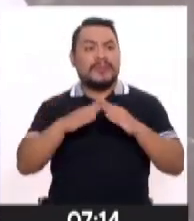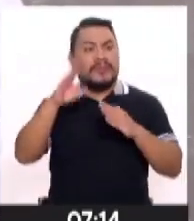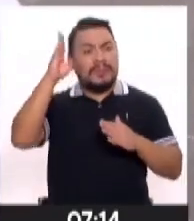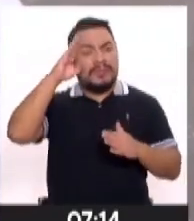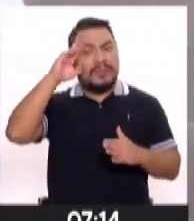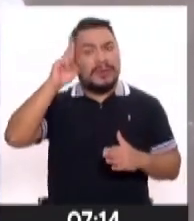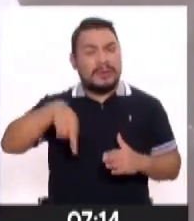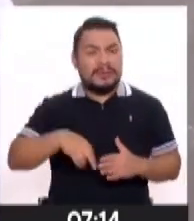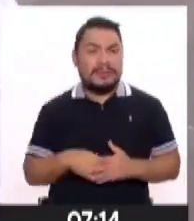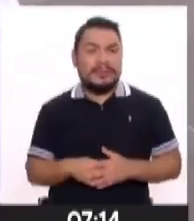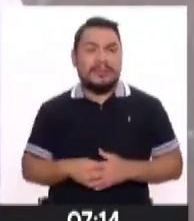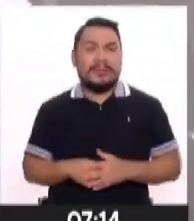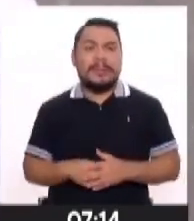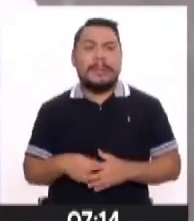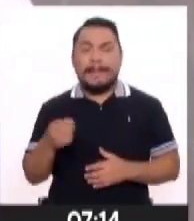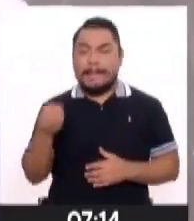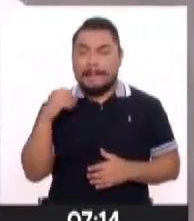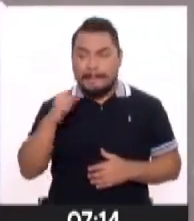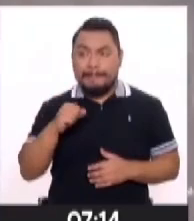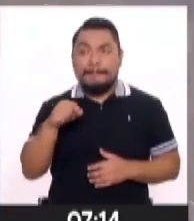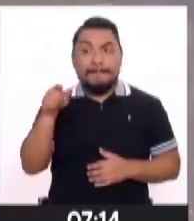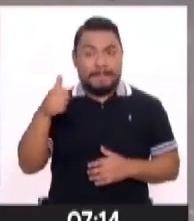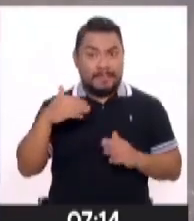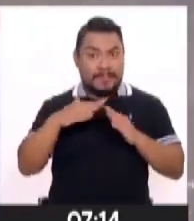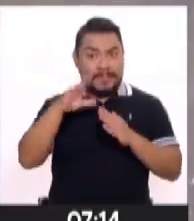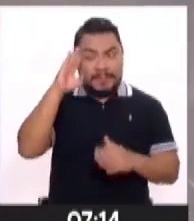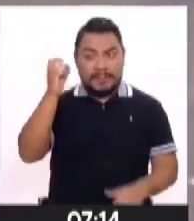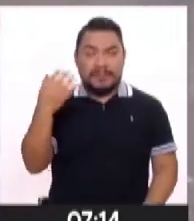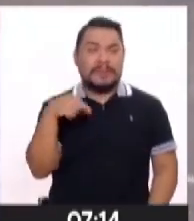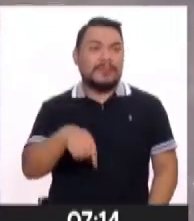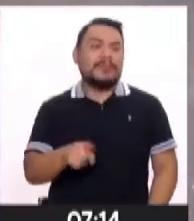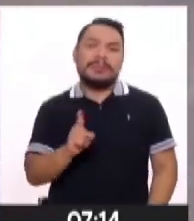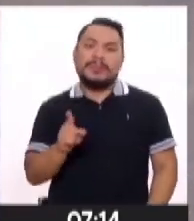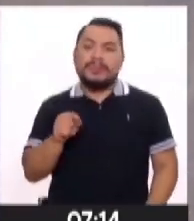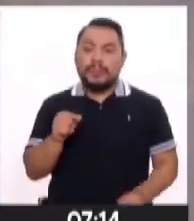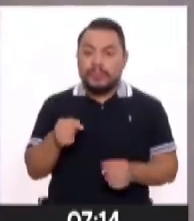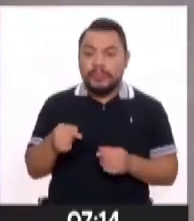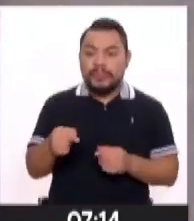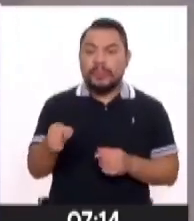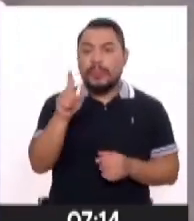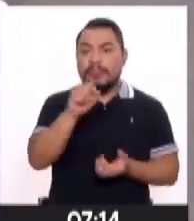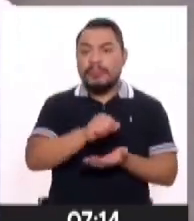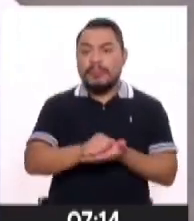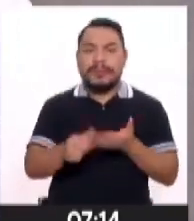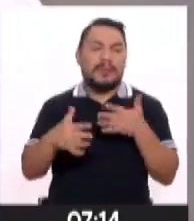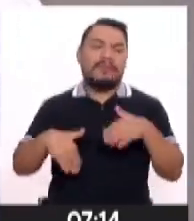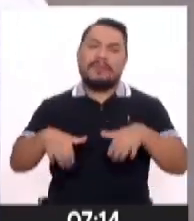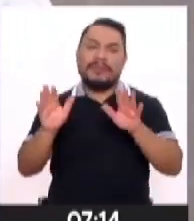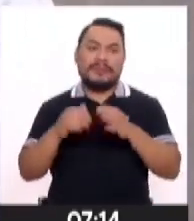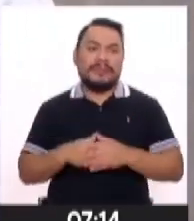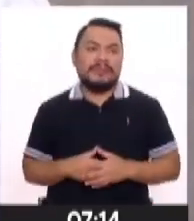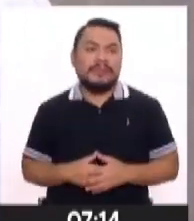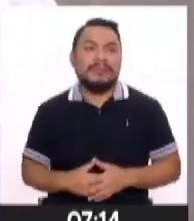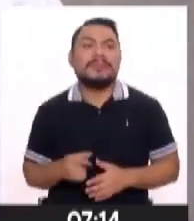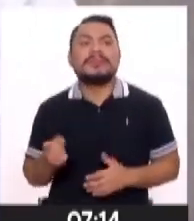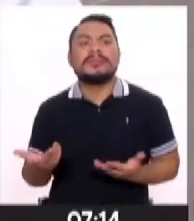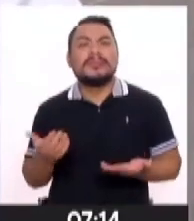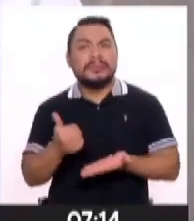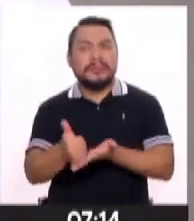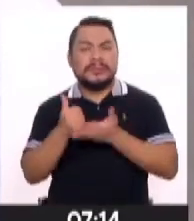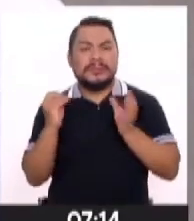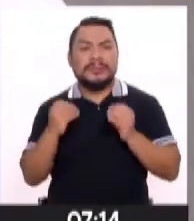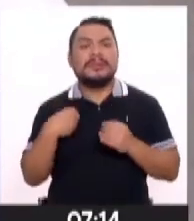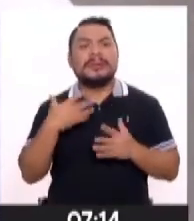Rima. ¿Lo va a desalojar de acá, también lo ha dicho? Nos ha dicho que ya no se va a votar de acá porque ya tenemos un mes acá ya. Y nada que nos ayude. Lo que queremos